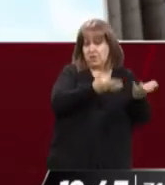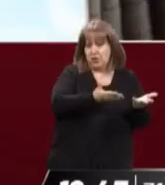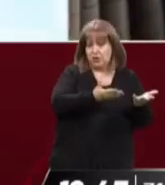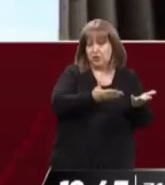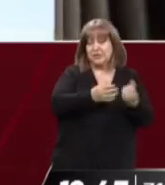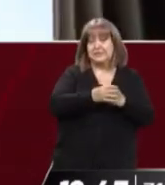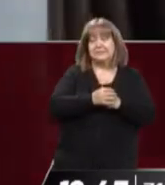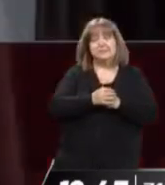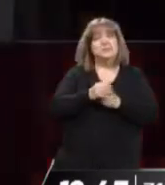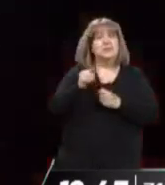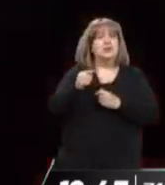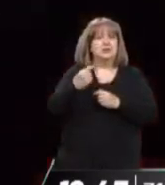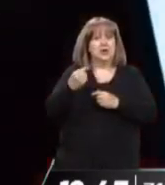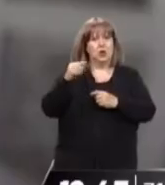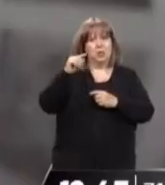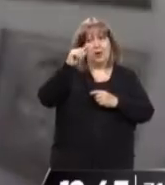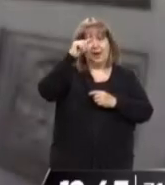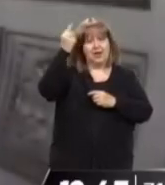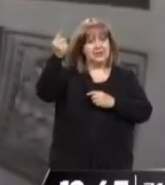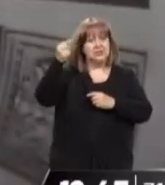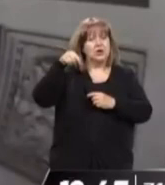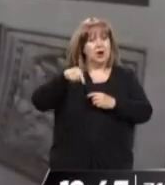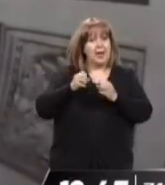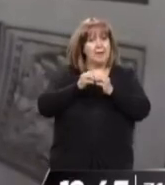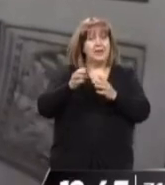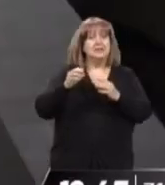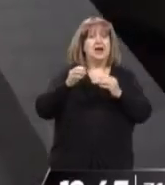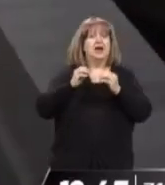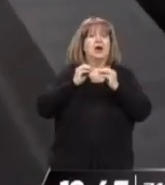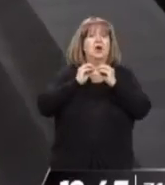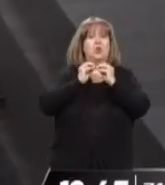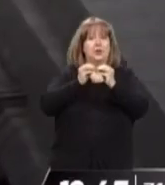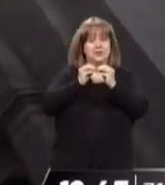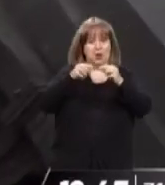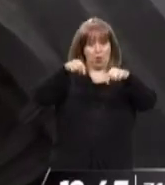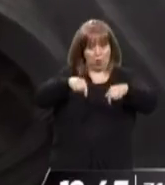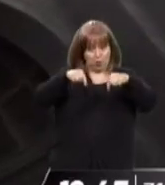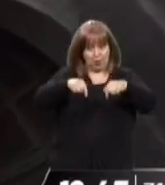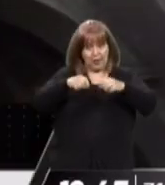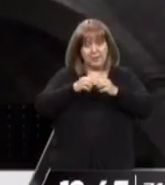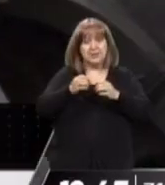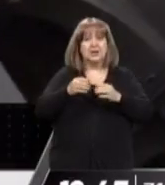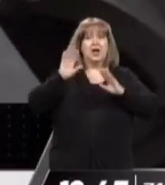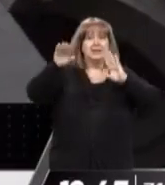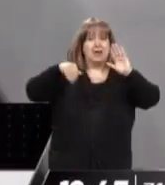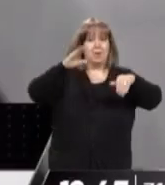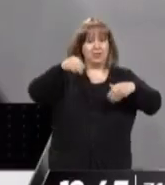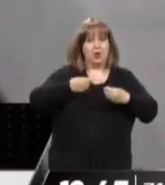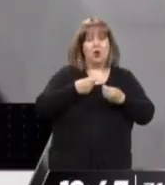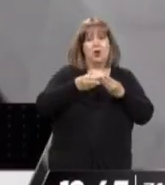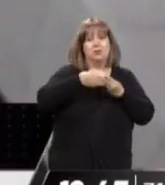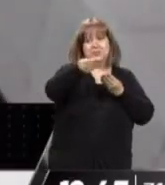el oficialismo nacional comienza con los trámites en la comisión de juicio. Hoy empezaron a salir las convocatorias, las